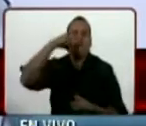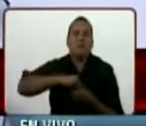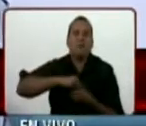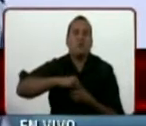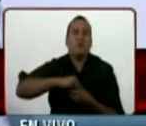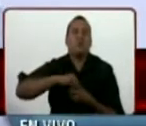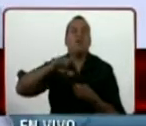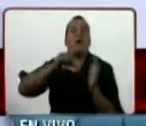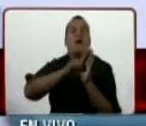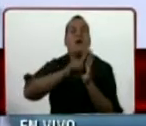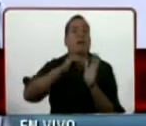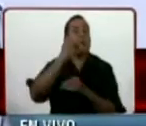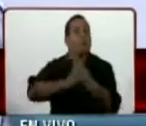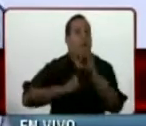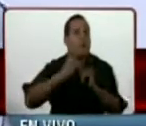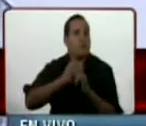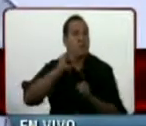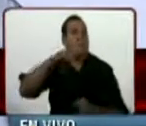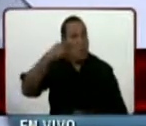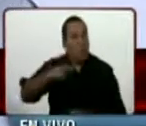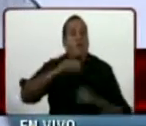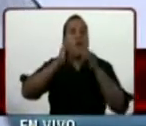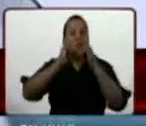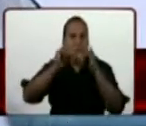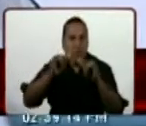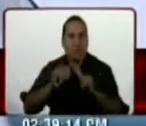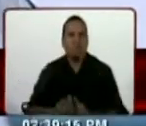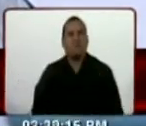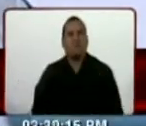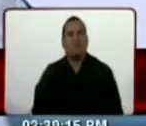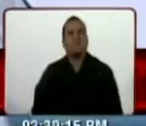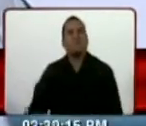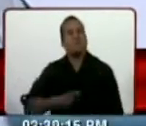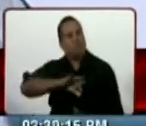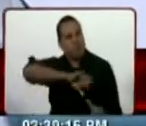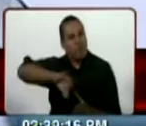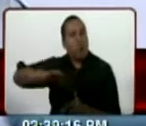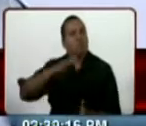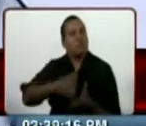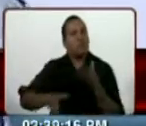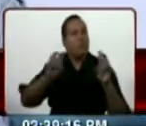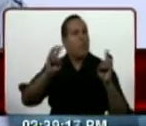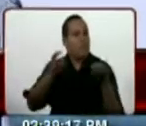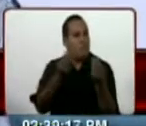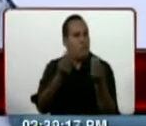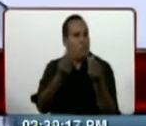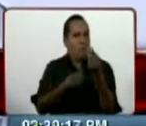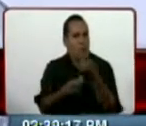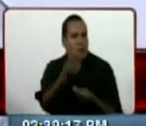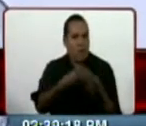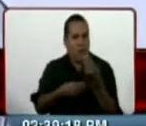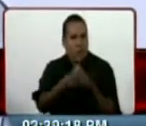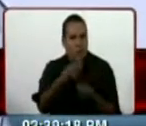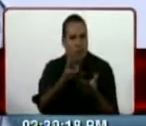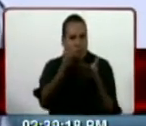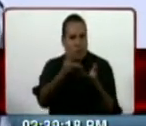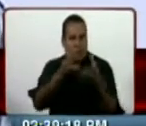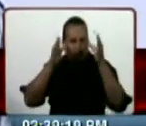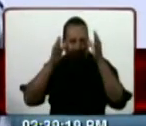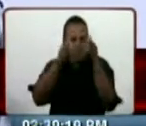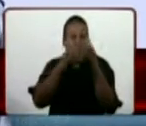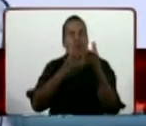haremos anuncios sobre esto. Sobre el tema económico, bueno, nosotros hemos dicho que lo vamos a colocar en el foco de los tres